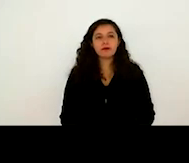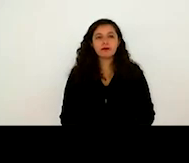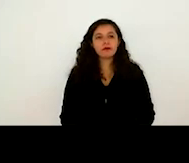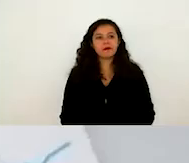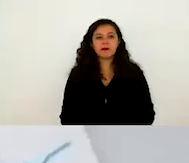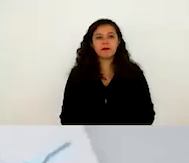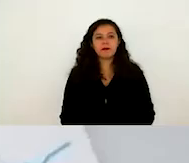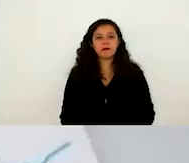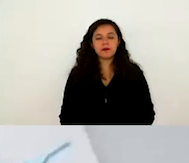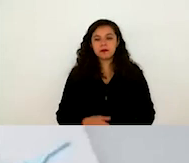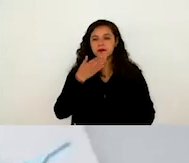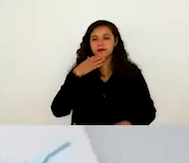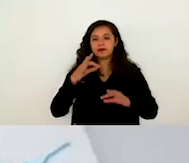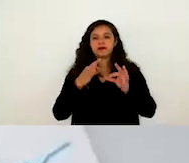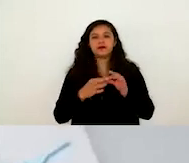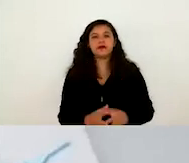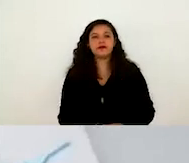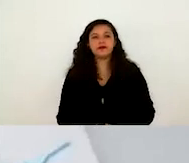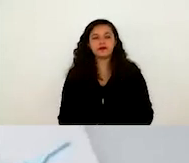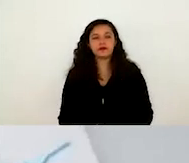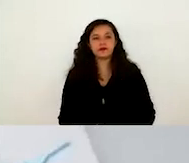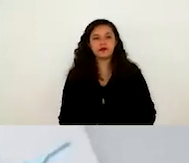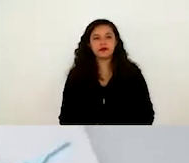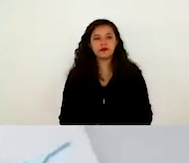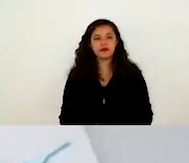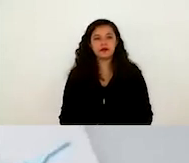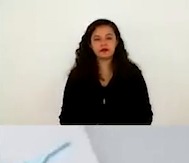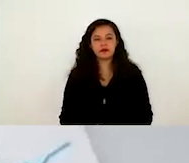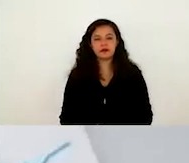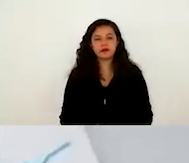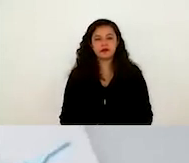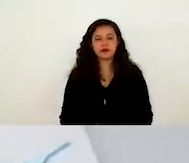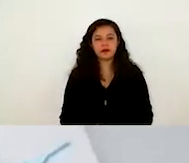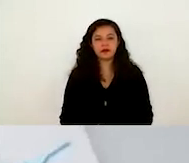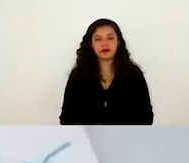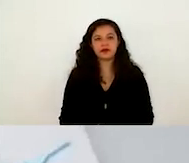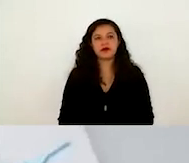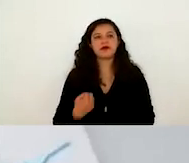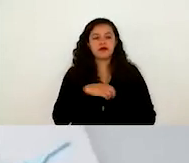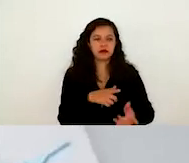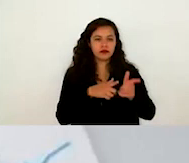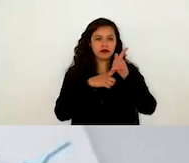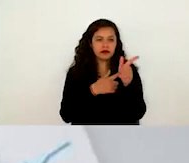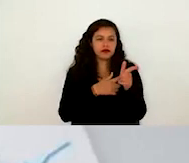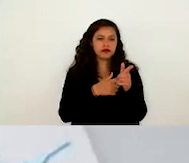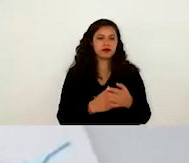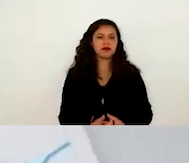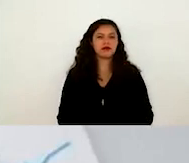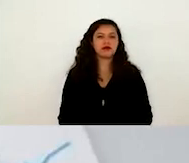shrek ok vamos vamos a continuar voy a ir este